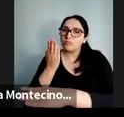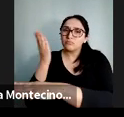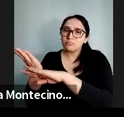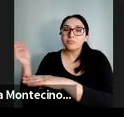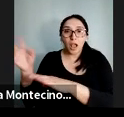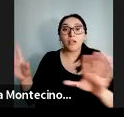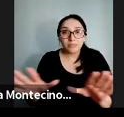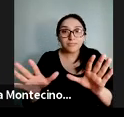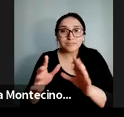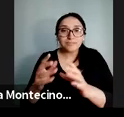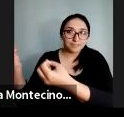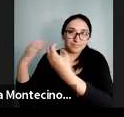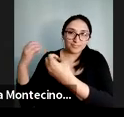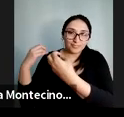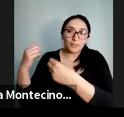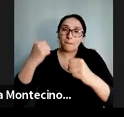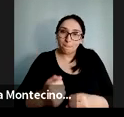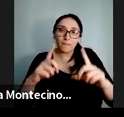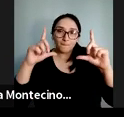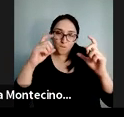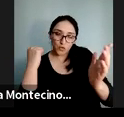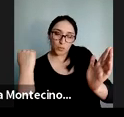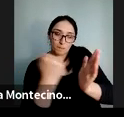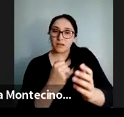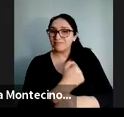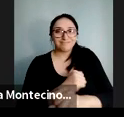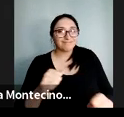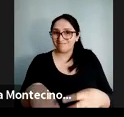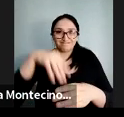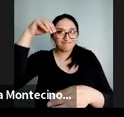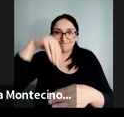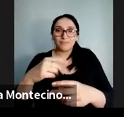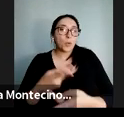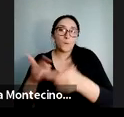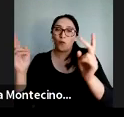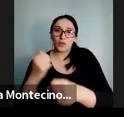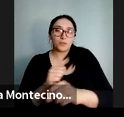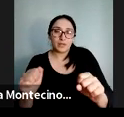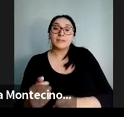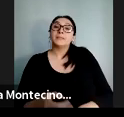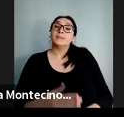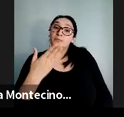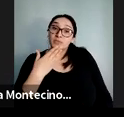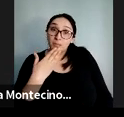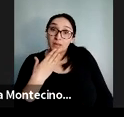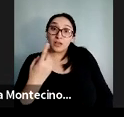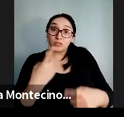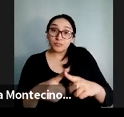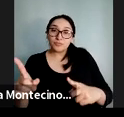frente a la violencia que se da en estos espacios. Dentro de eso también les recomiendo mucho la plataforma